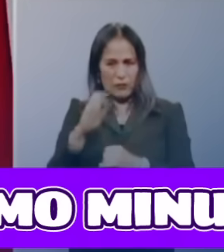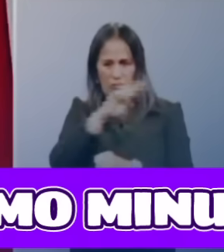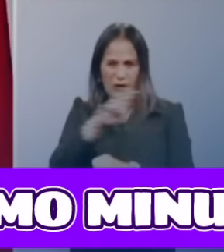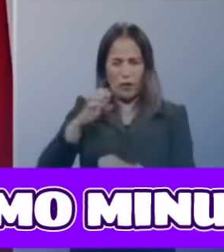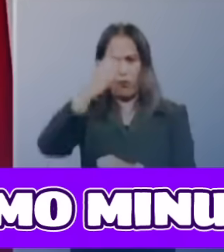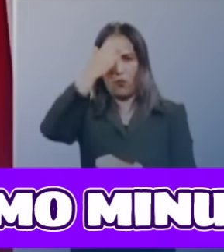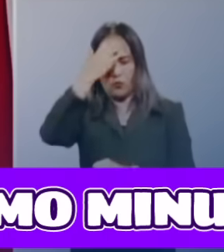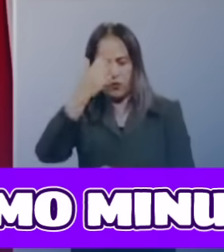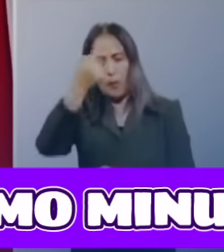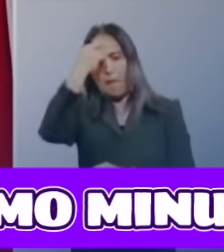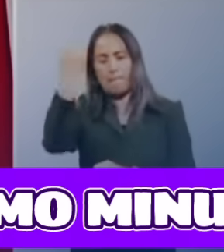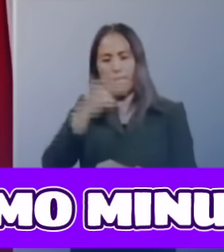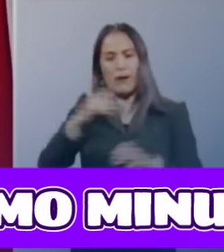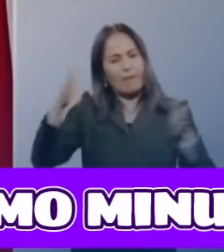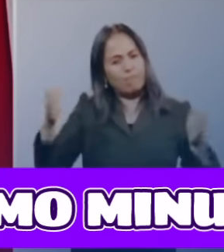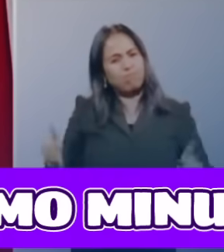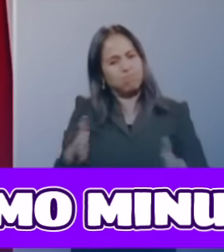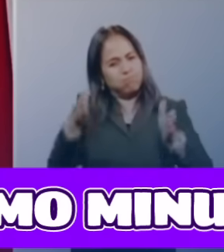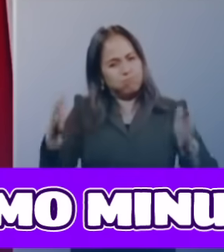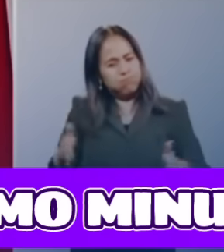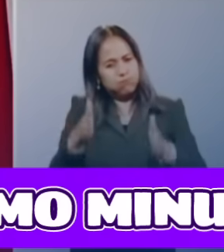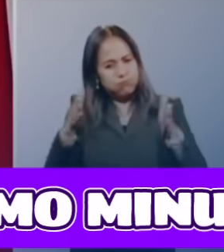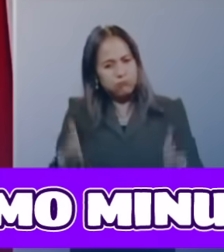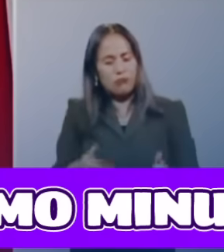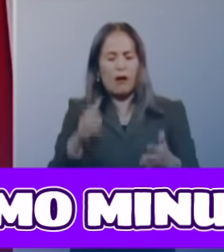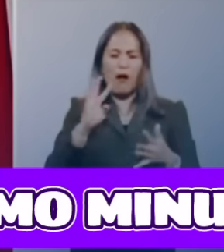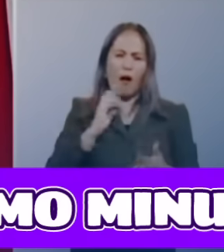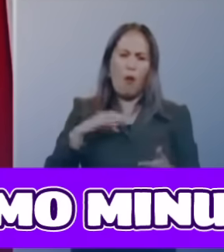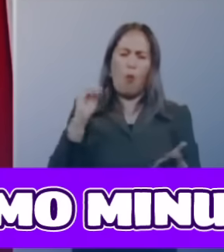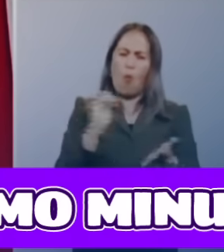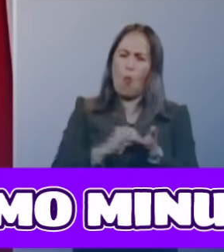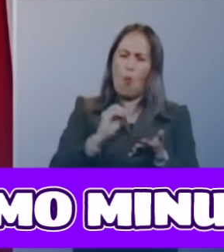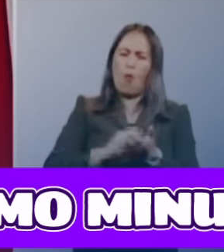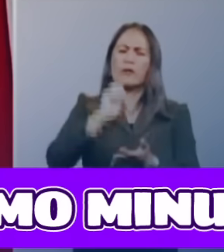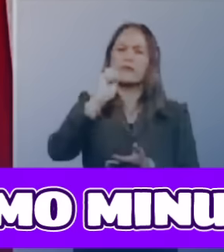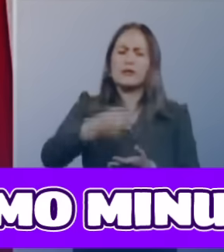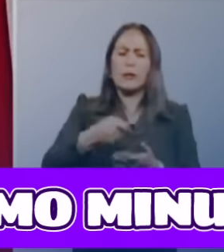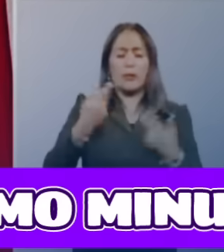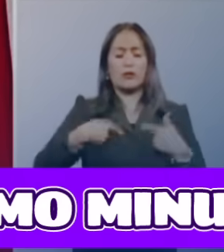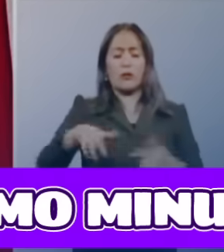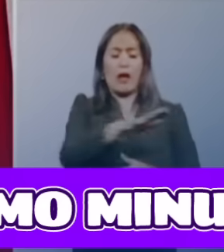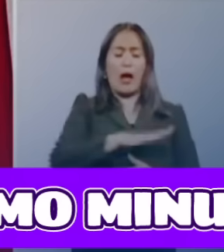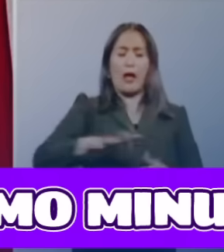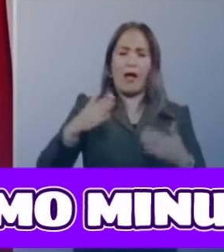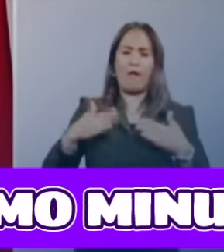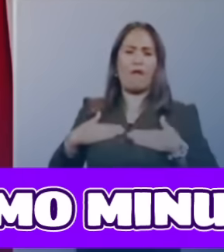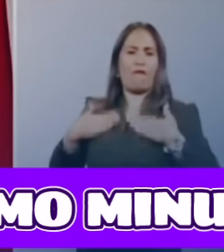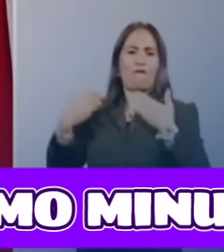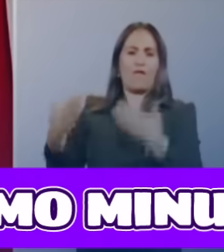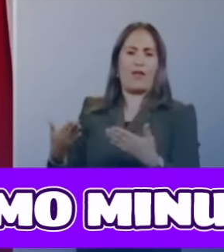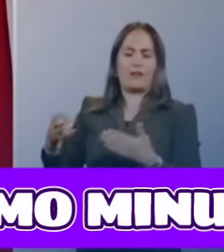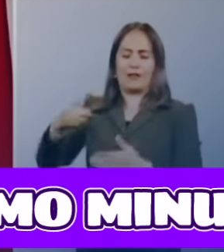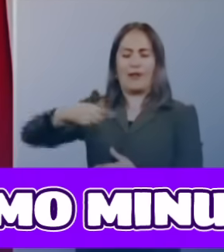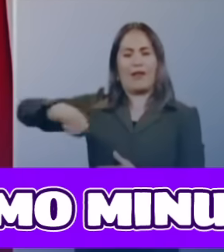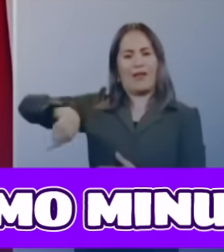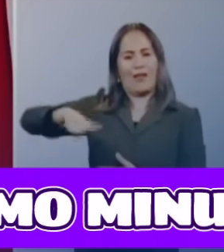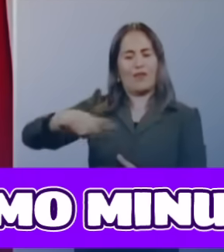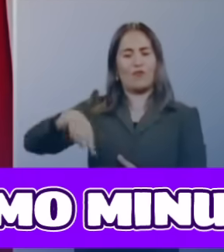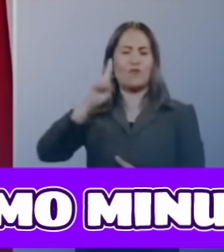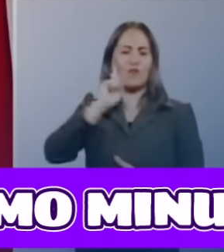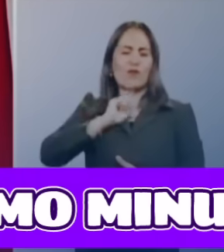fomentar y mantener la confianza de la sociedad en sus juezas y en sus